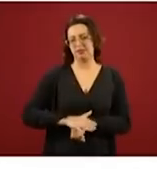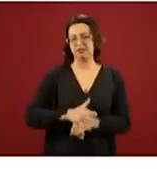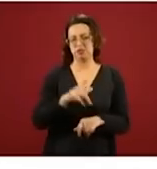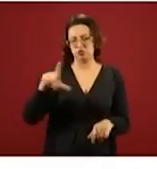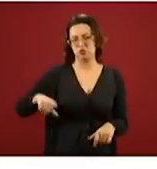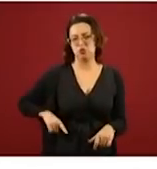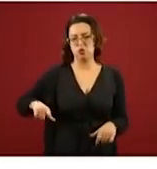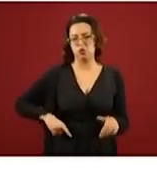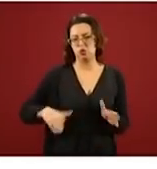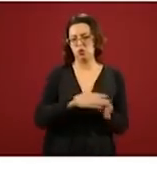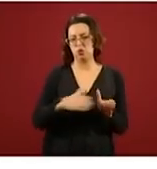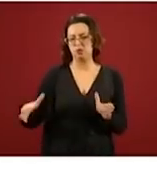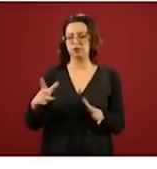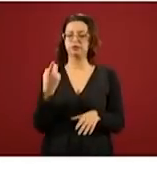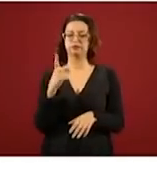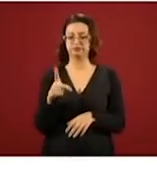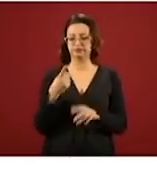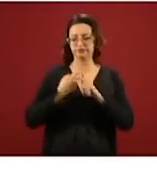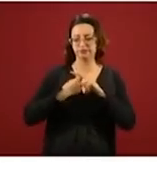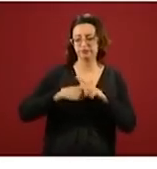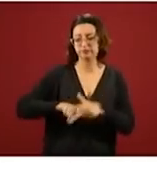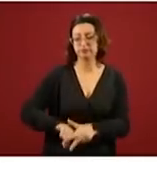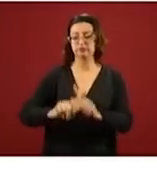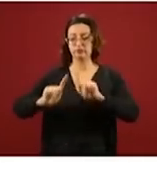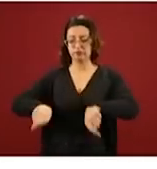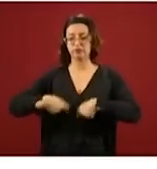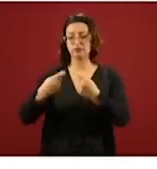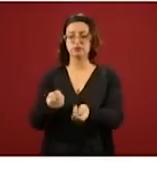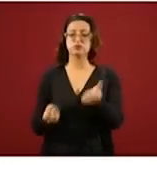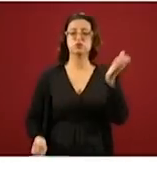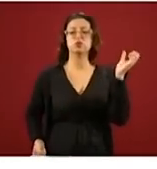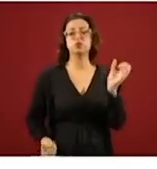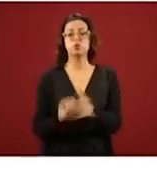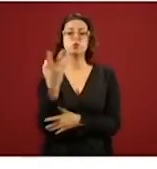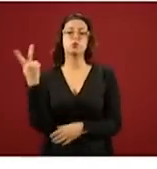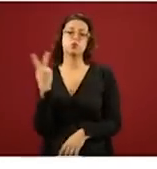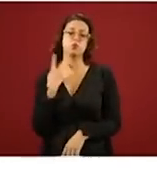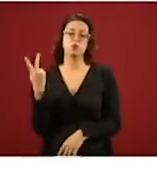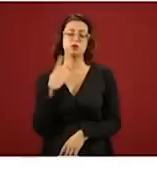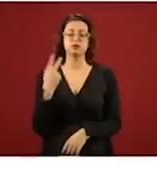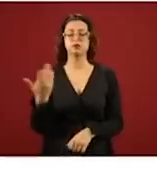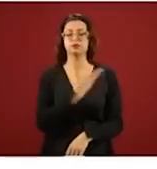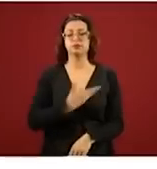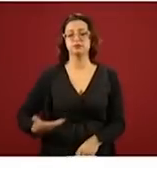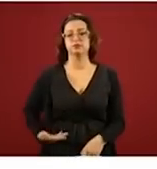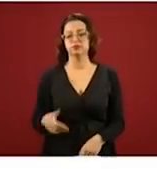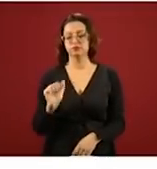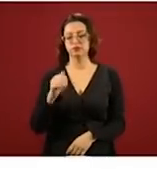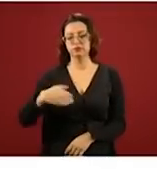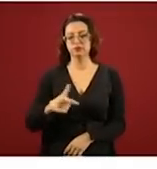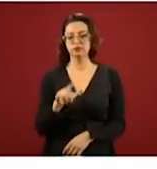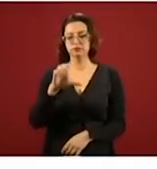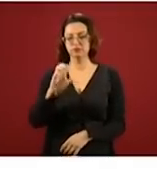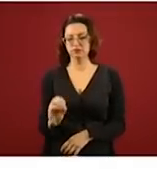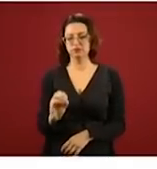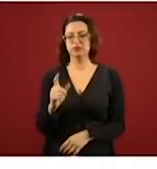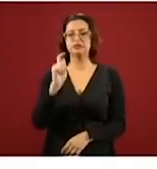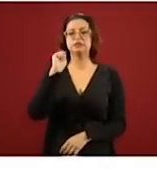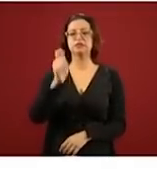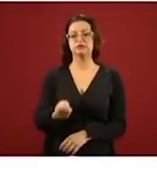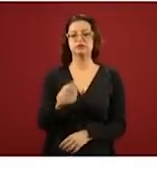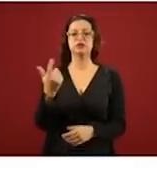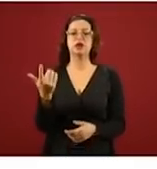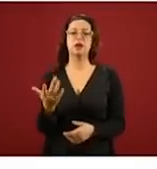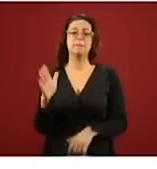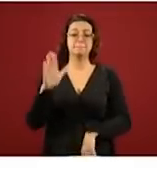del año pasado en que entré a la política del presidente andrés manuel lópez obrador de no aumento a